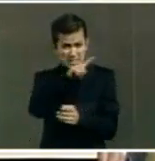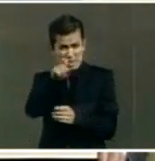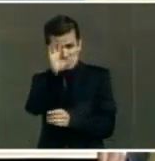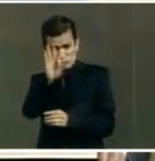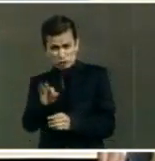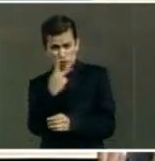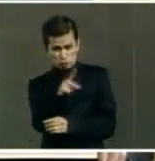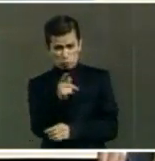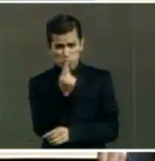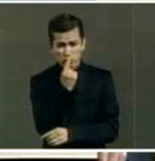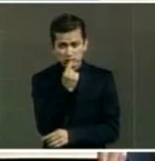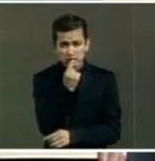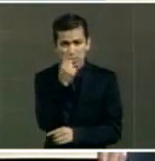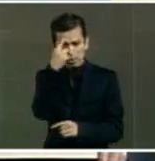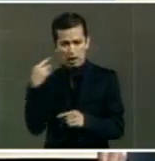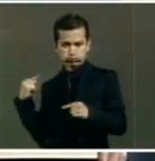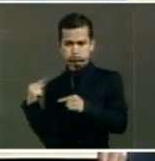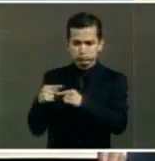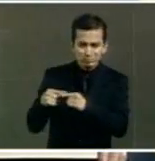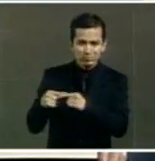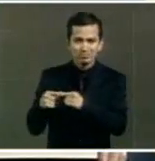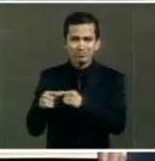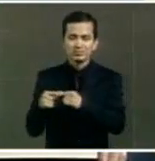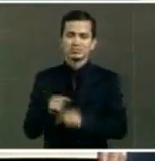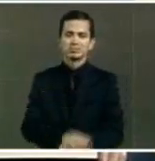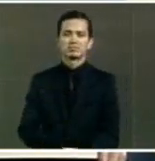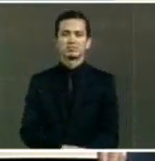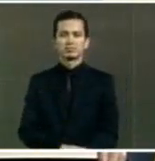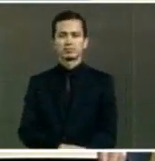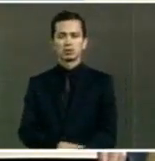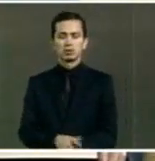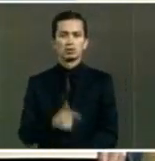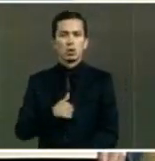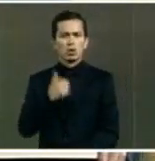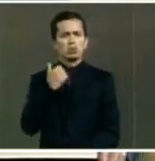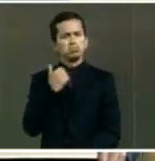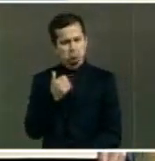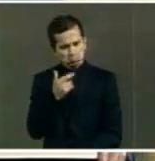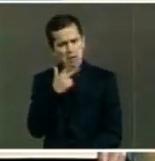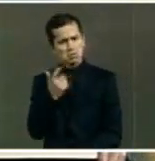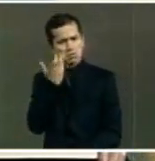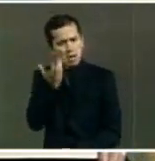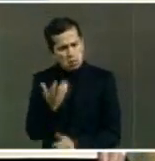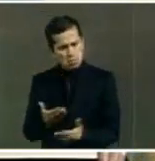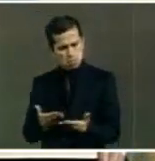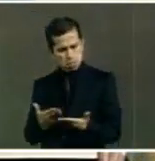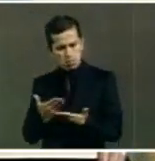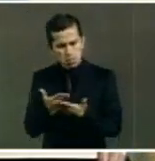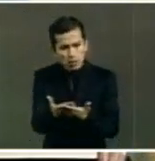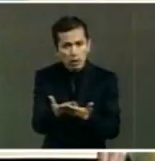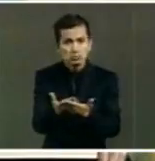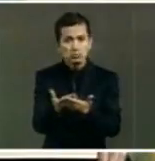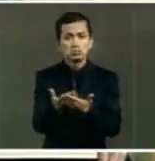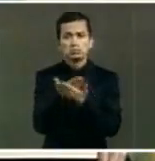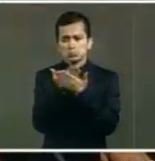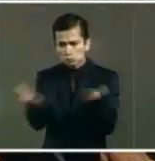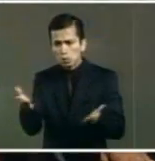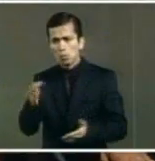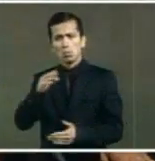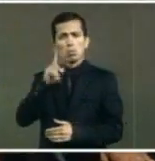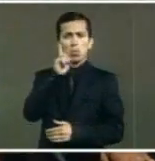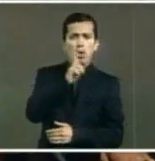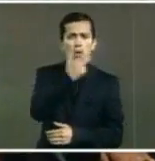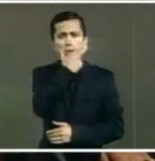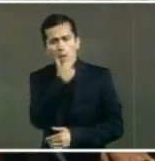en el plazo que nos marca la Ley de Seguridad Pública. Yo quiero proponerle a la y a los señores gobernadores y al señor